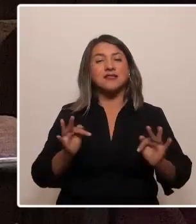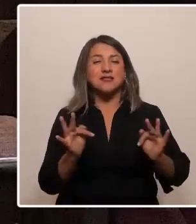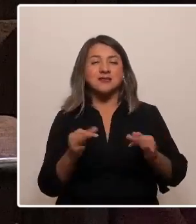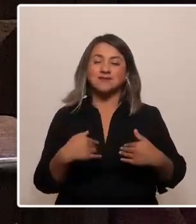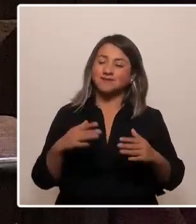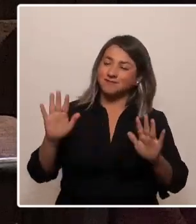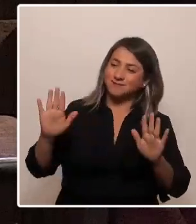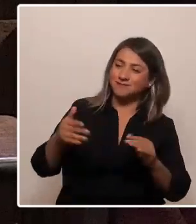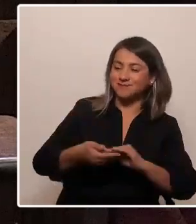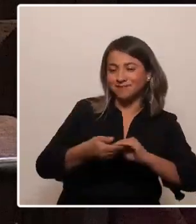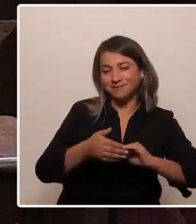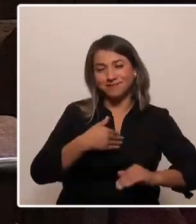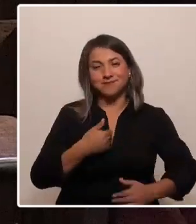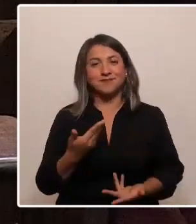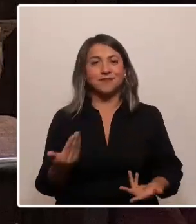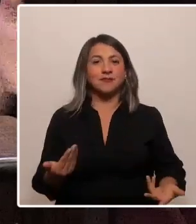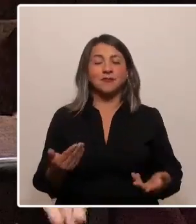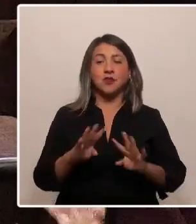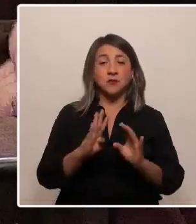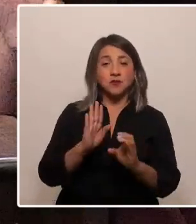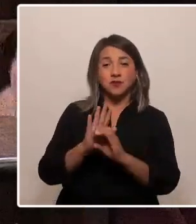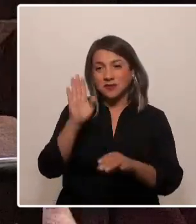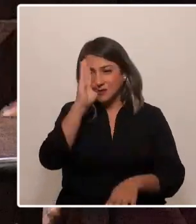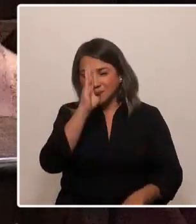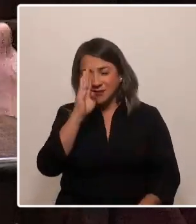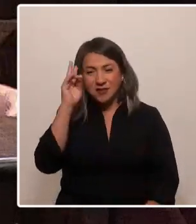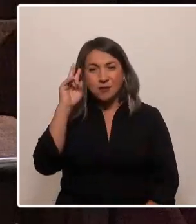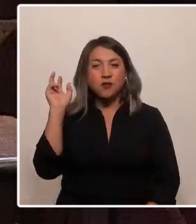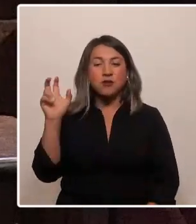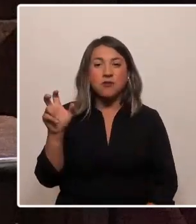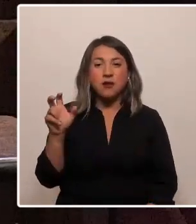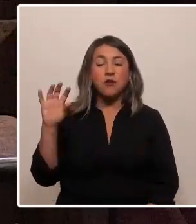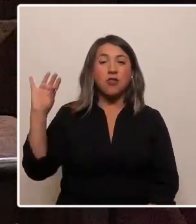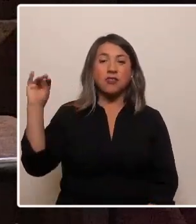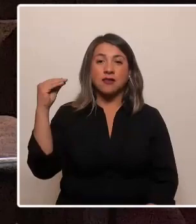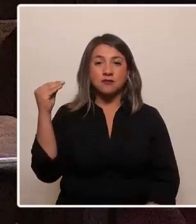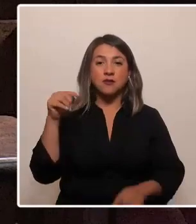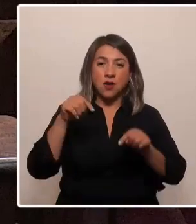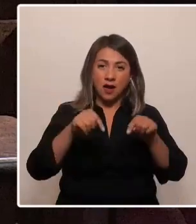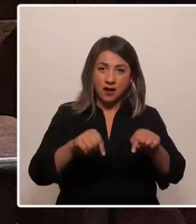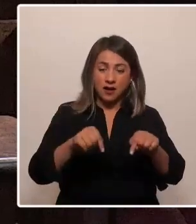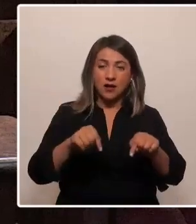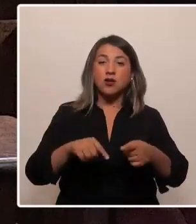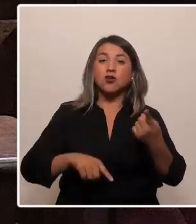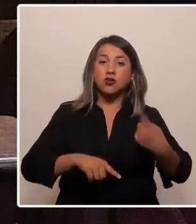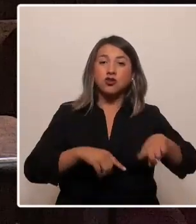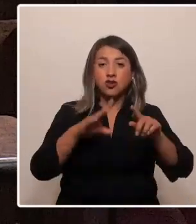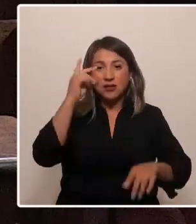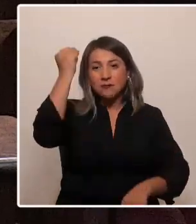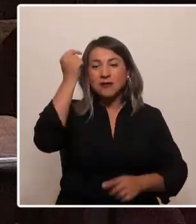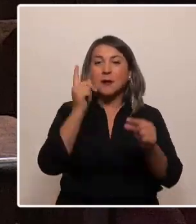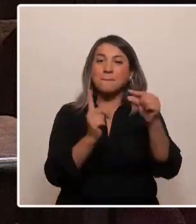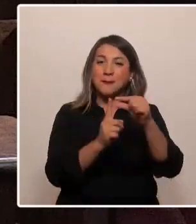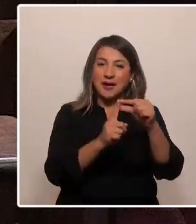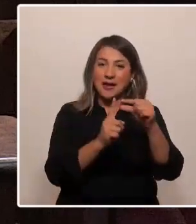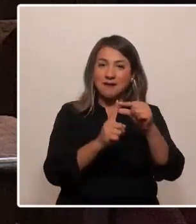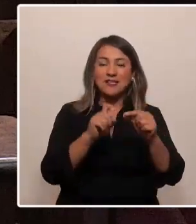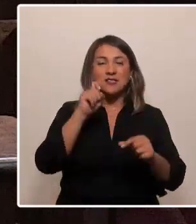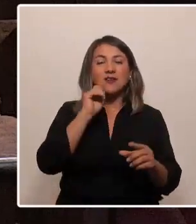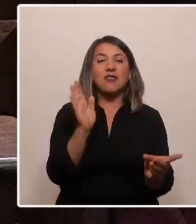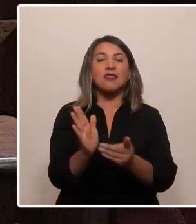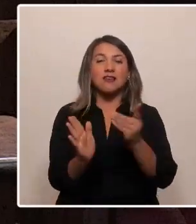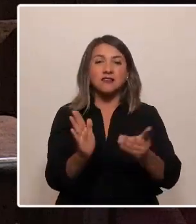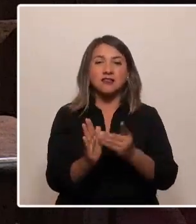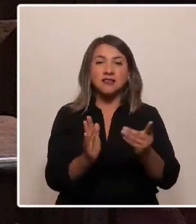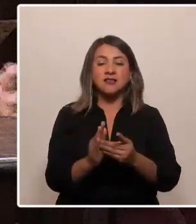constantemente, con convencionales que se disfrazan de Pokémon o dinosaurios en este hemiciclo, y otros que inventan palabras que podrían hacer hasta un diccionario,